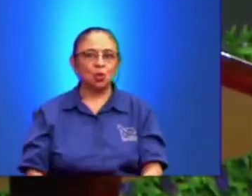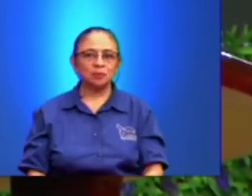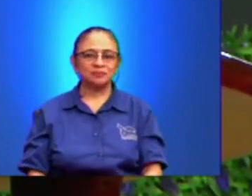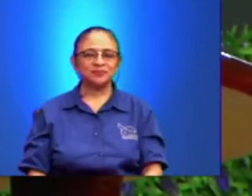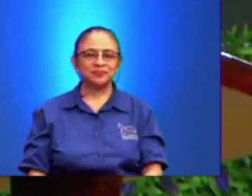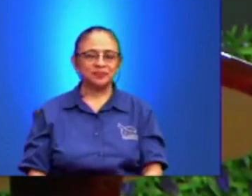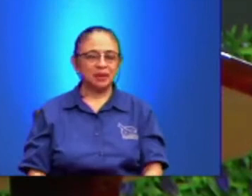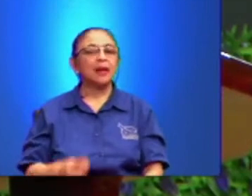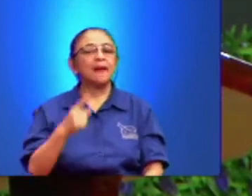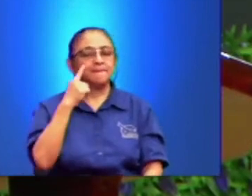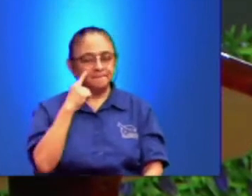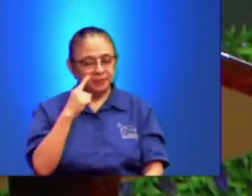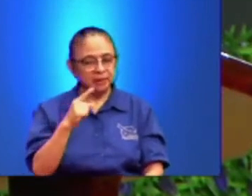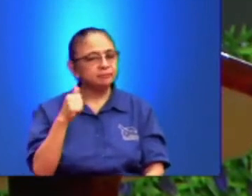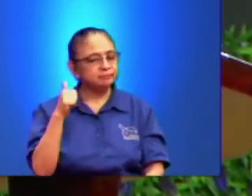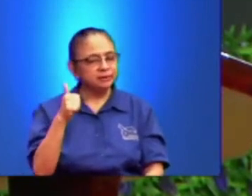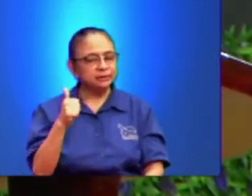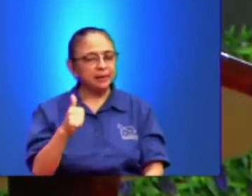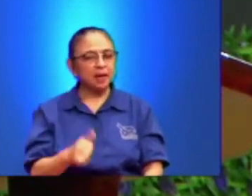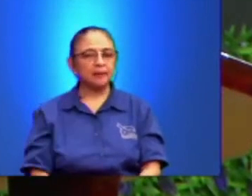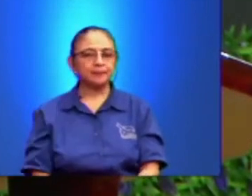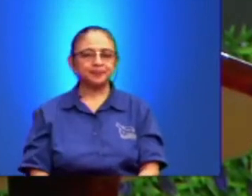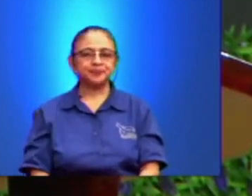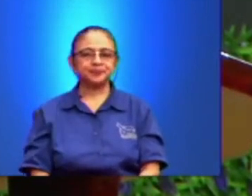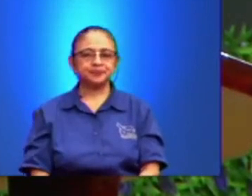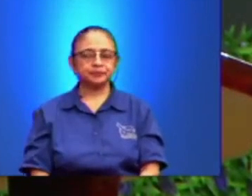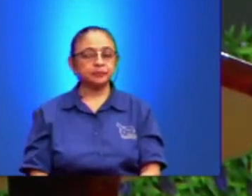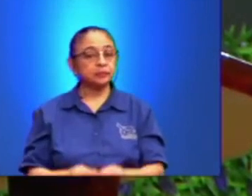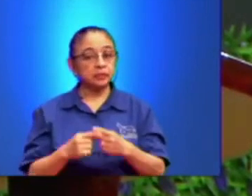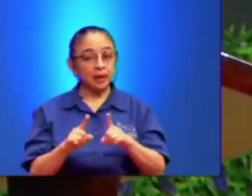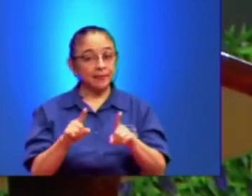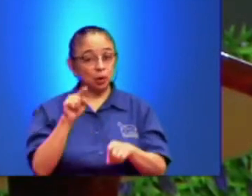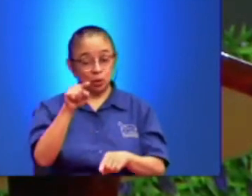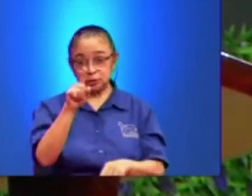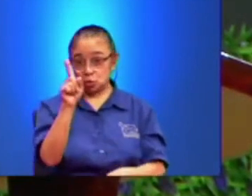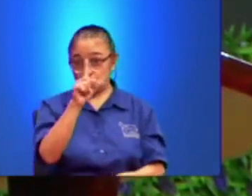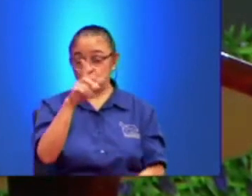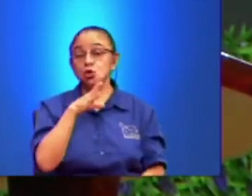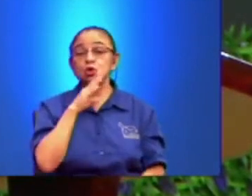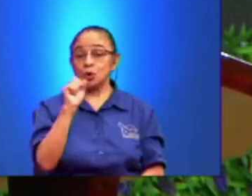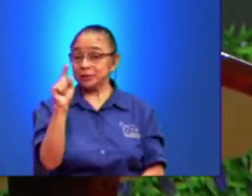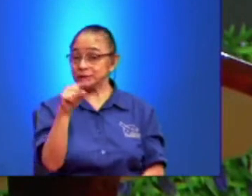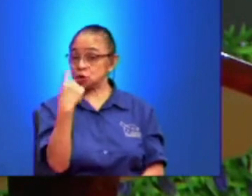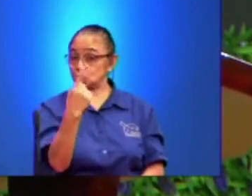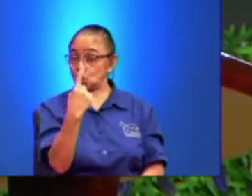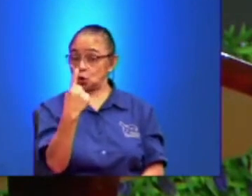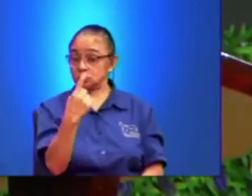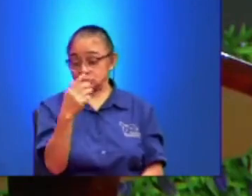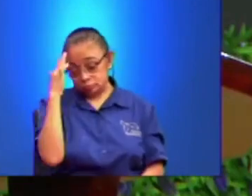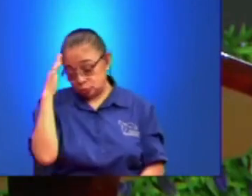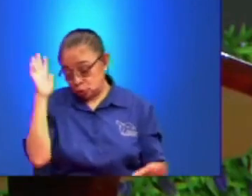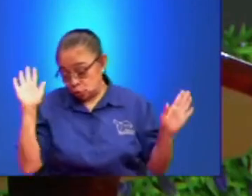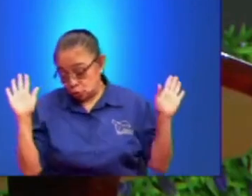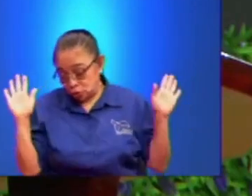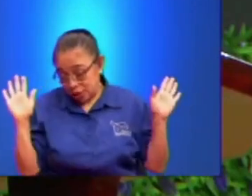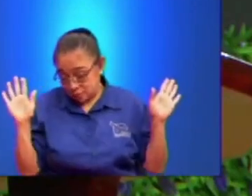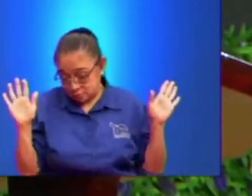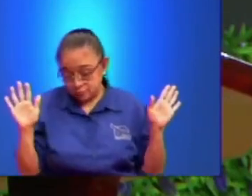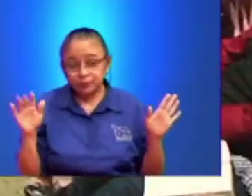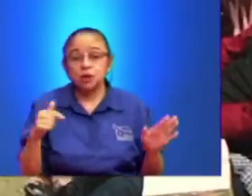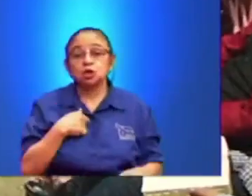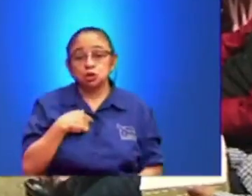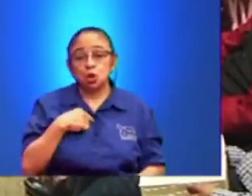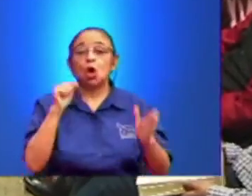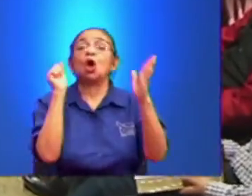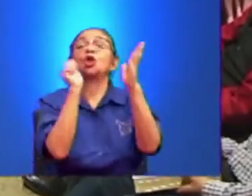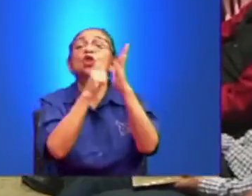mire ensayar está bueno pero no esta unión creo -dijo- no sé nada de eso pues porque yo toco la